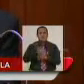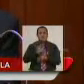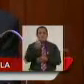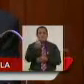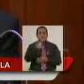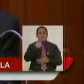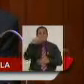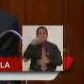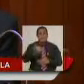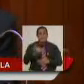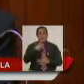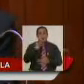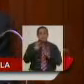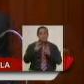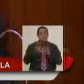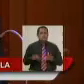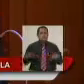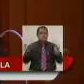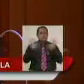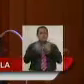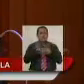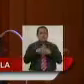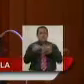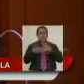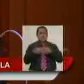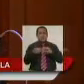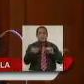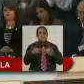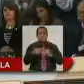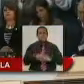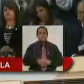sin precedentes en nuestra historia.